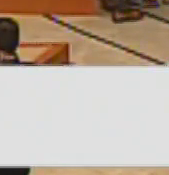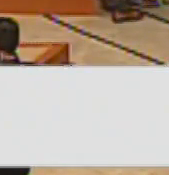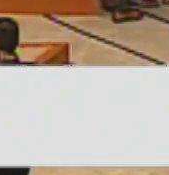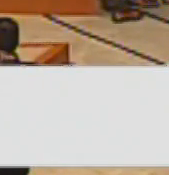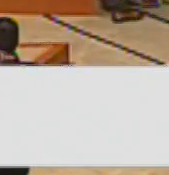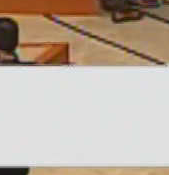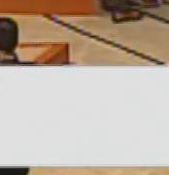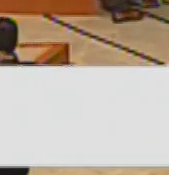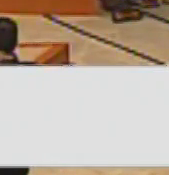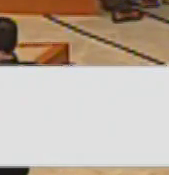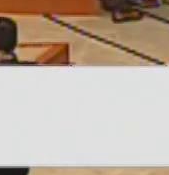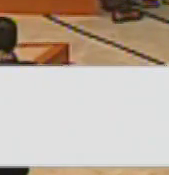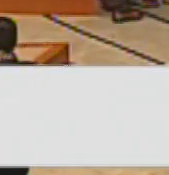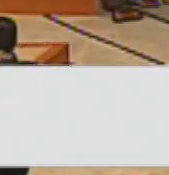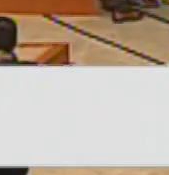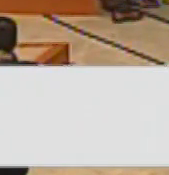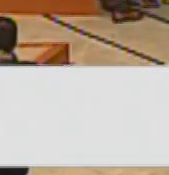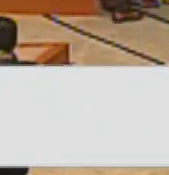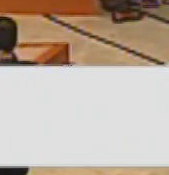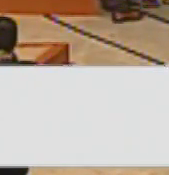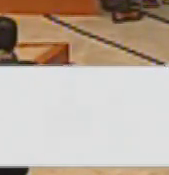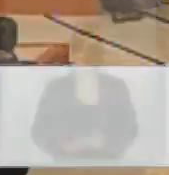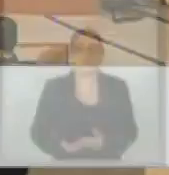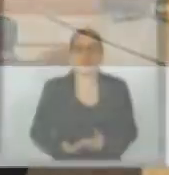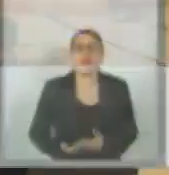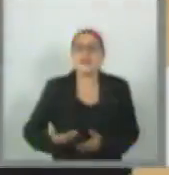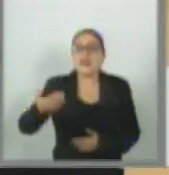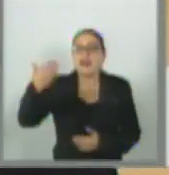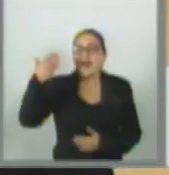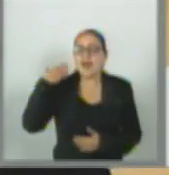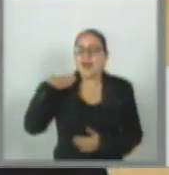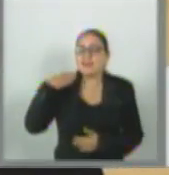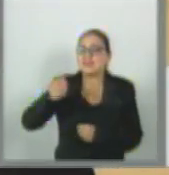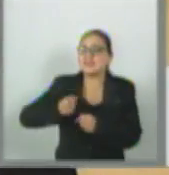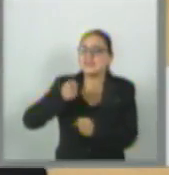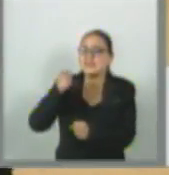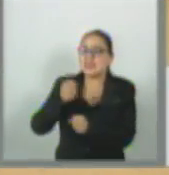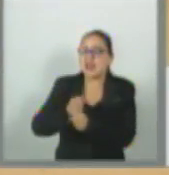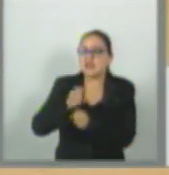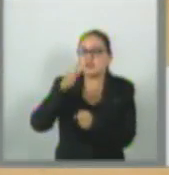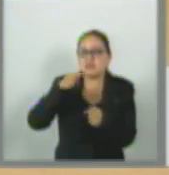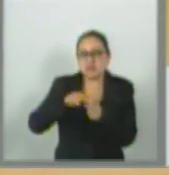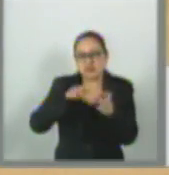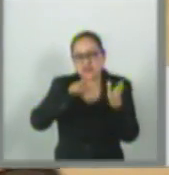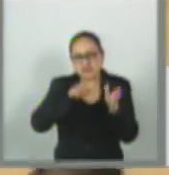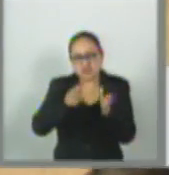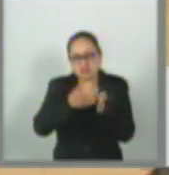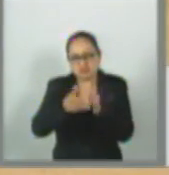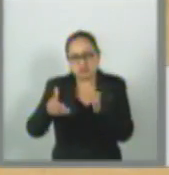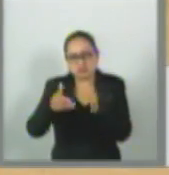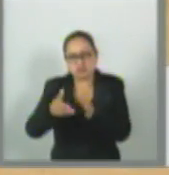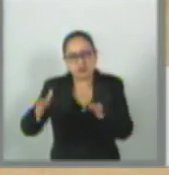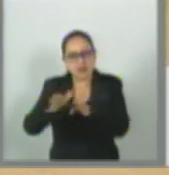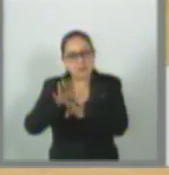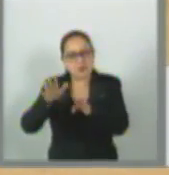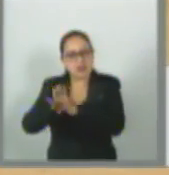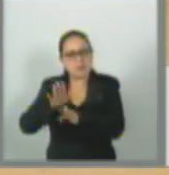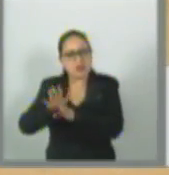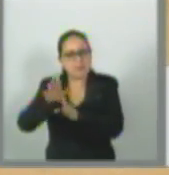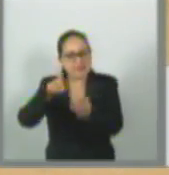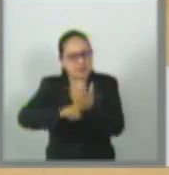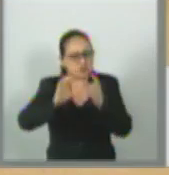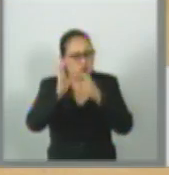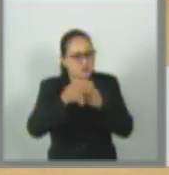del siglo 19 las comisiones legislativas fueron evolucionando y se fueron consolidando